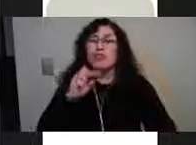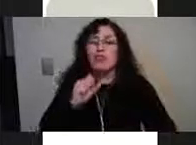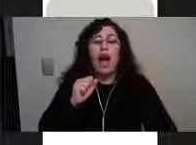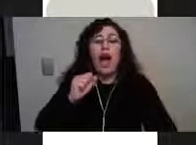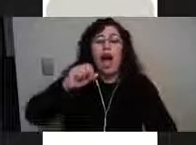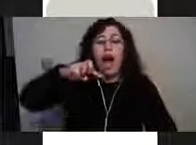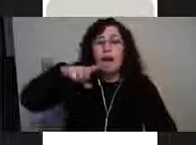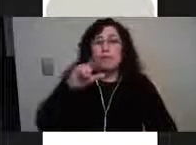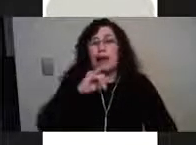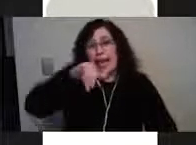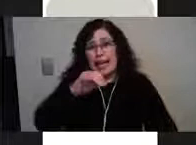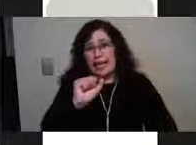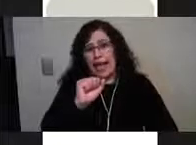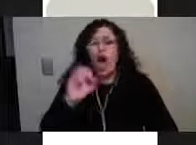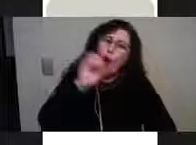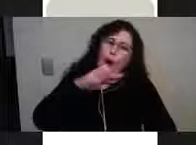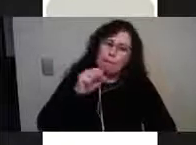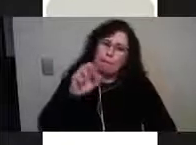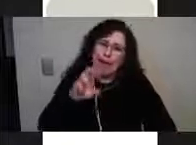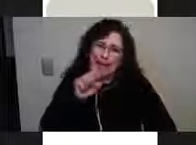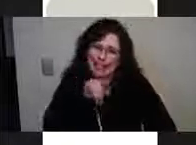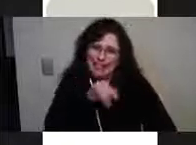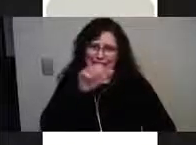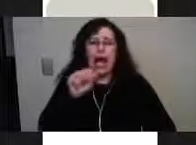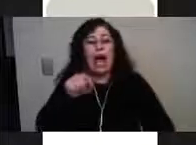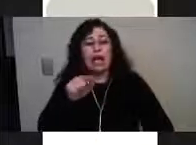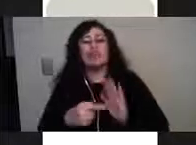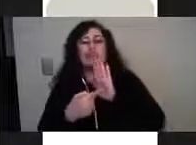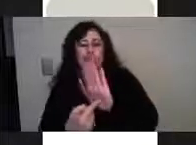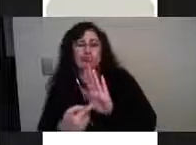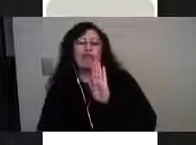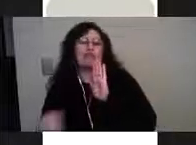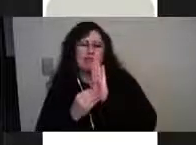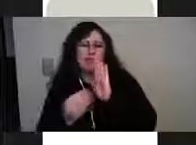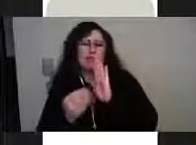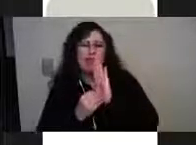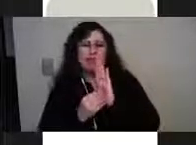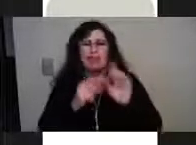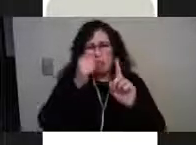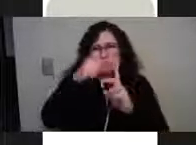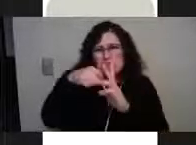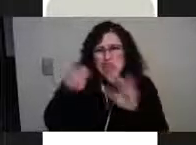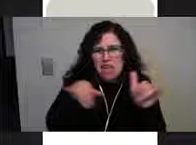espástica, ¿ya? Quedan en evidencia en etapas tempranas, ¿ya? Porque hay una